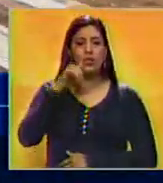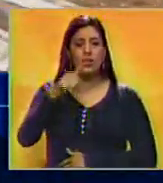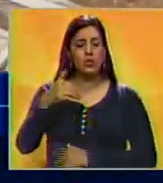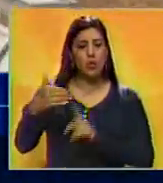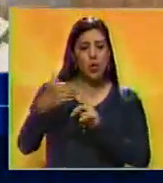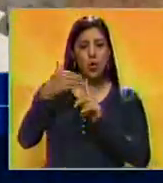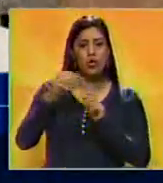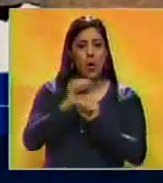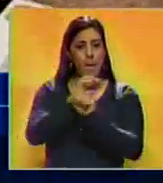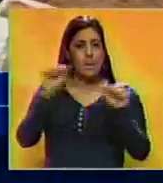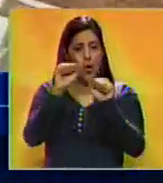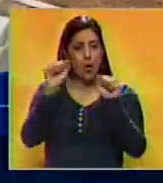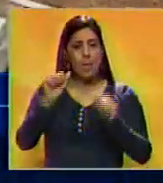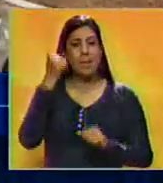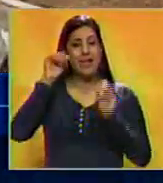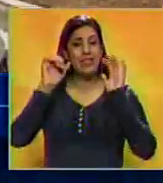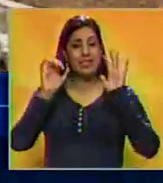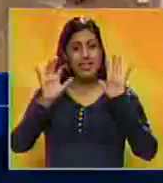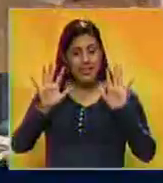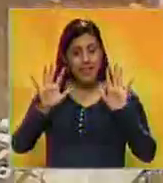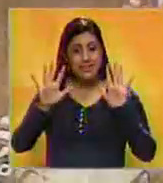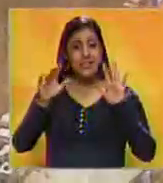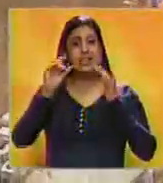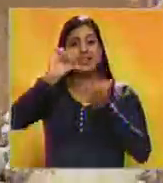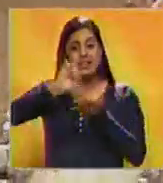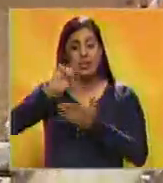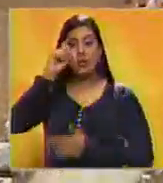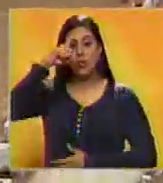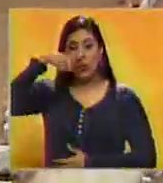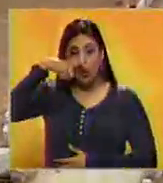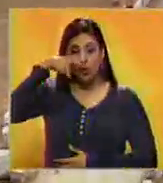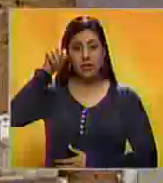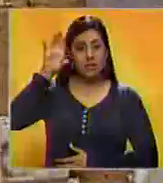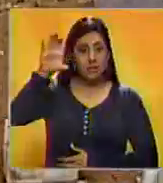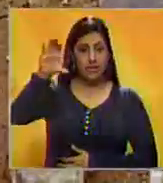sobre amenazas de bomba contra más de 10 centros judíos del país.